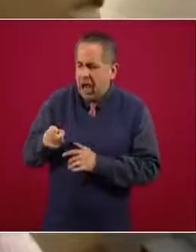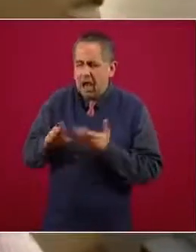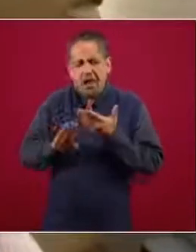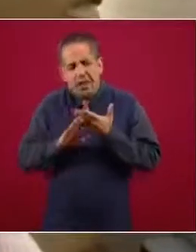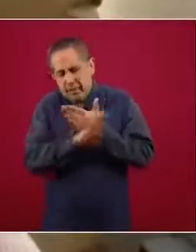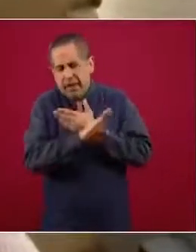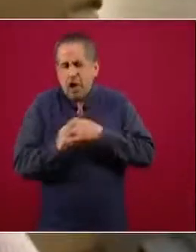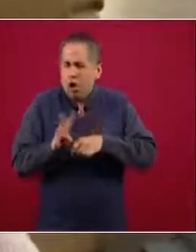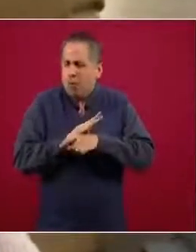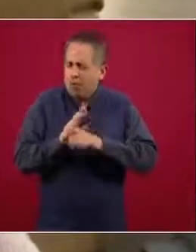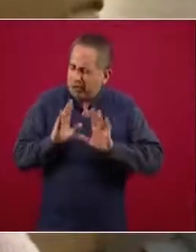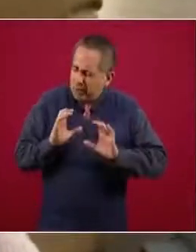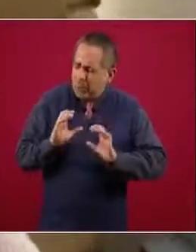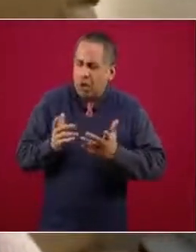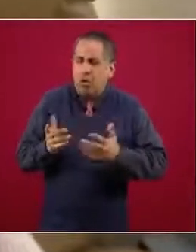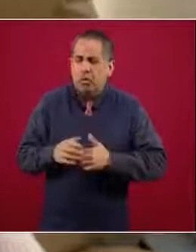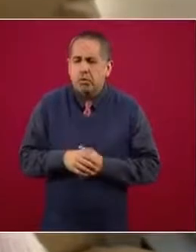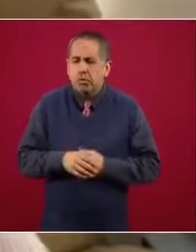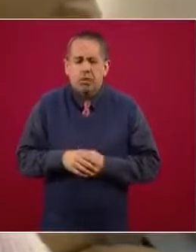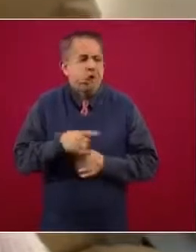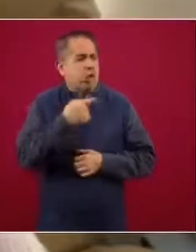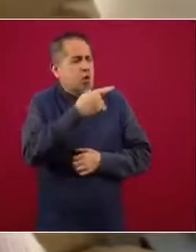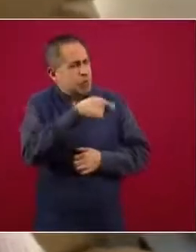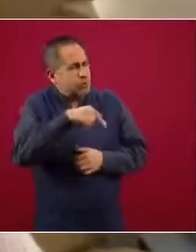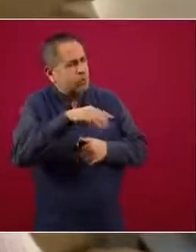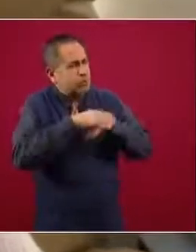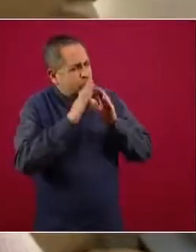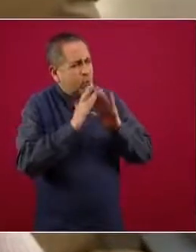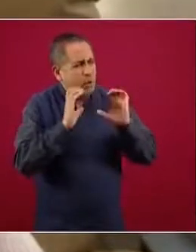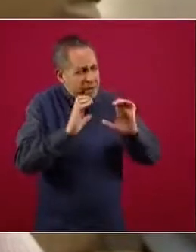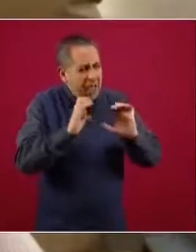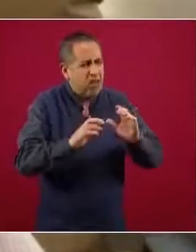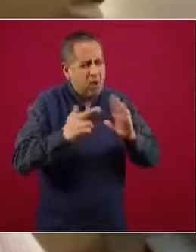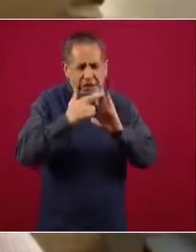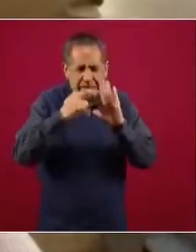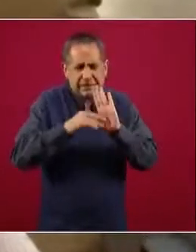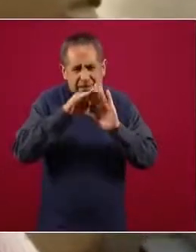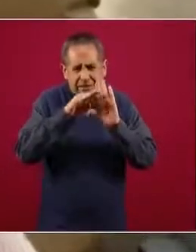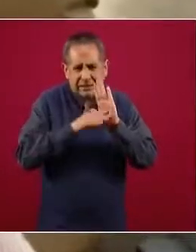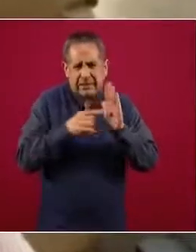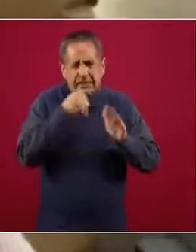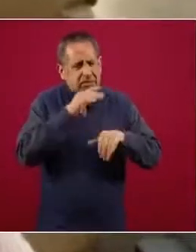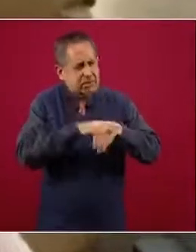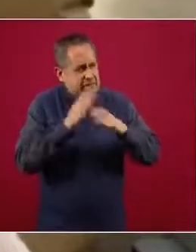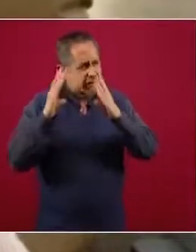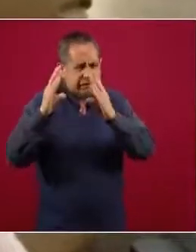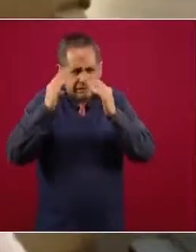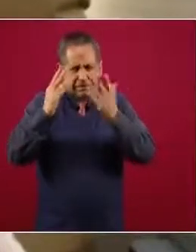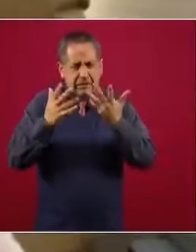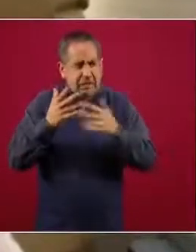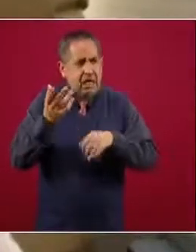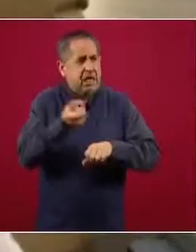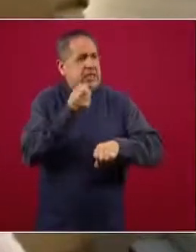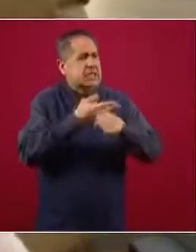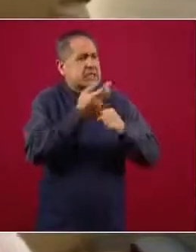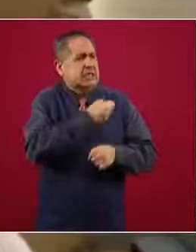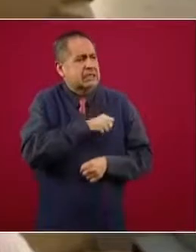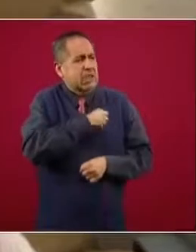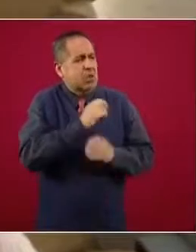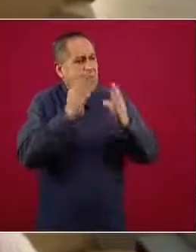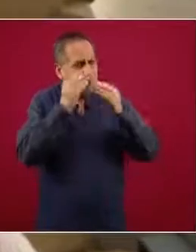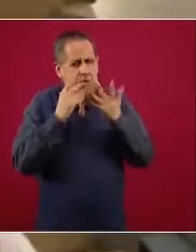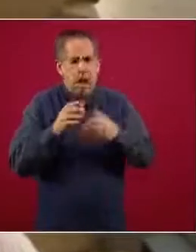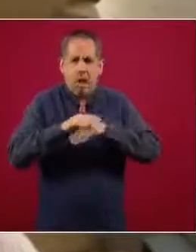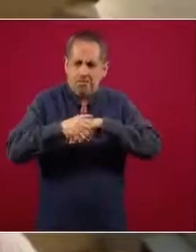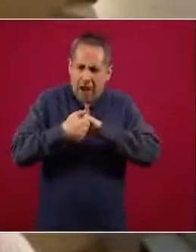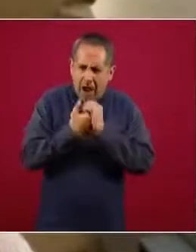COVID? Que tengan las precauciones que nos han enseñado por Secretaría de Salud,